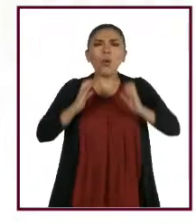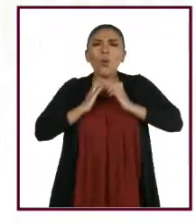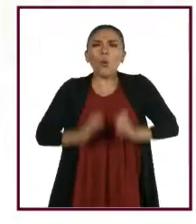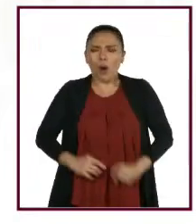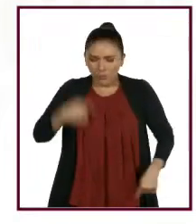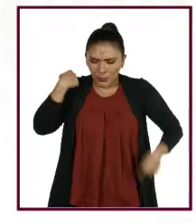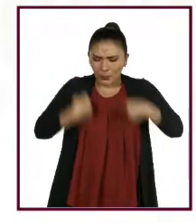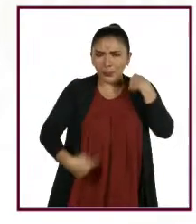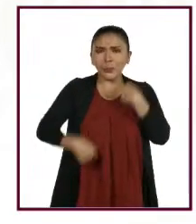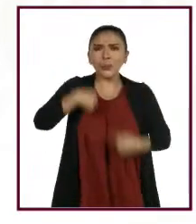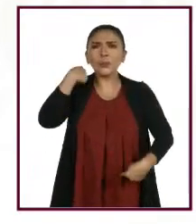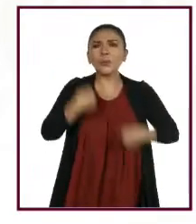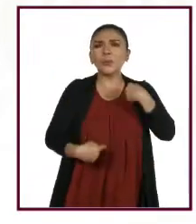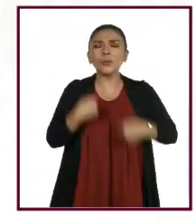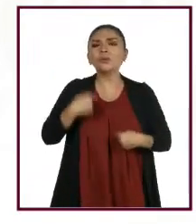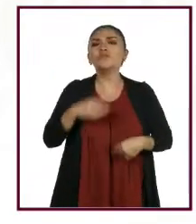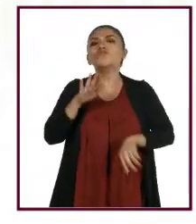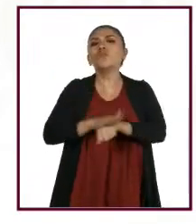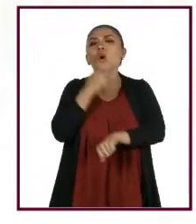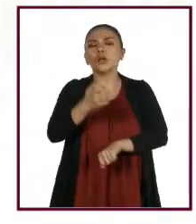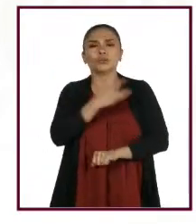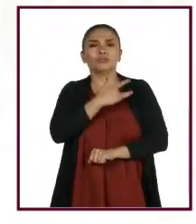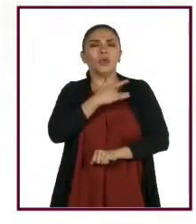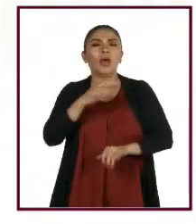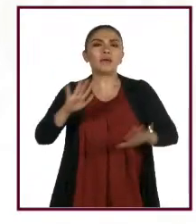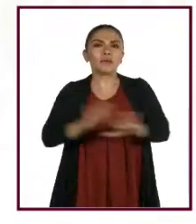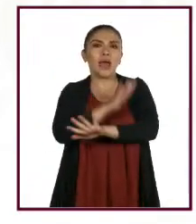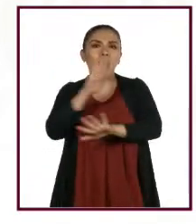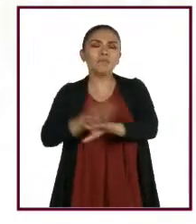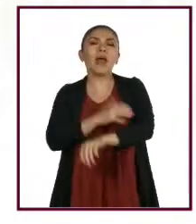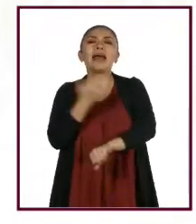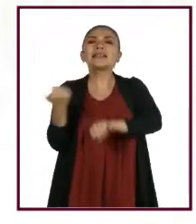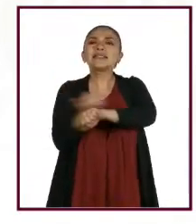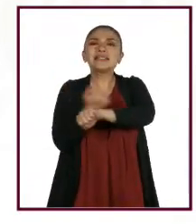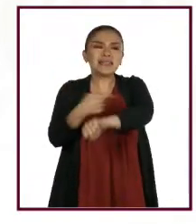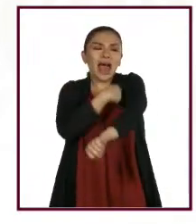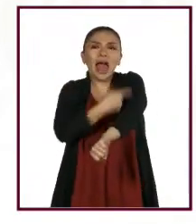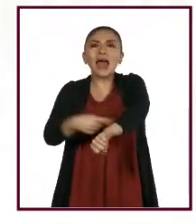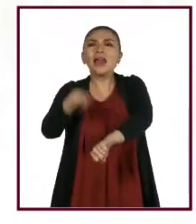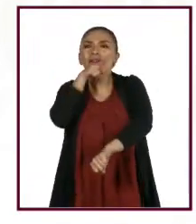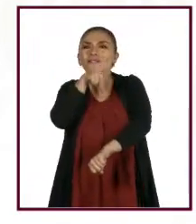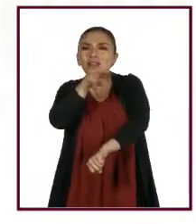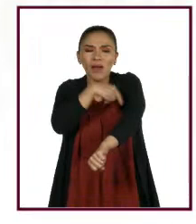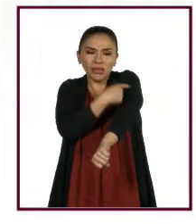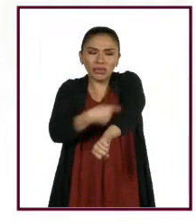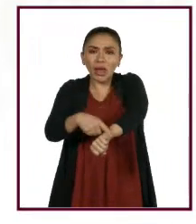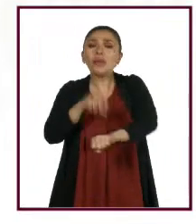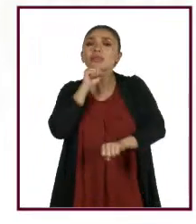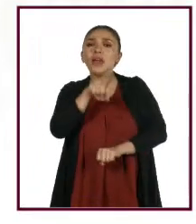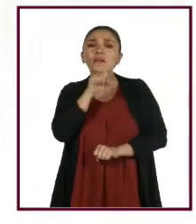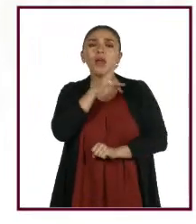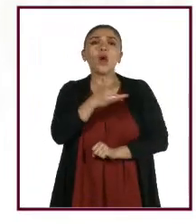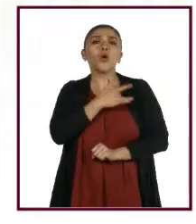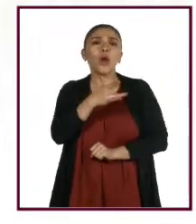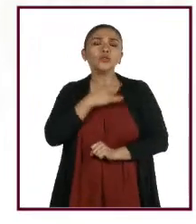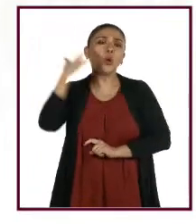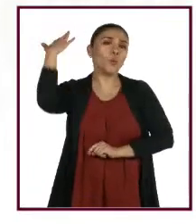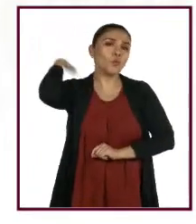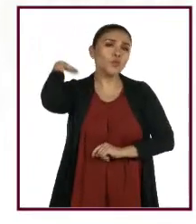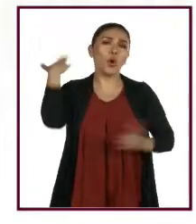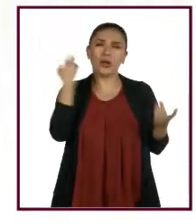los órganos de nuestro cuerpo. Unos de ellos son las arterias y las venas y sobre todo el corazón, los pulmones,